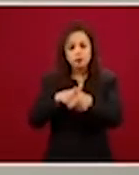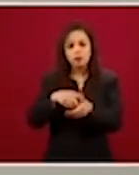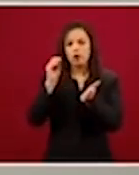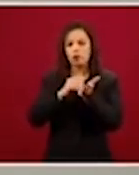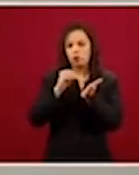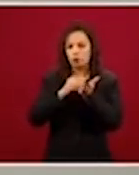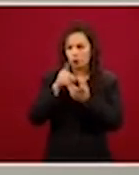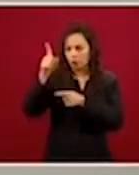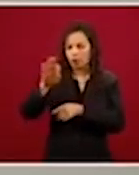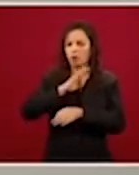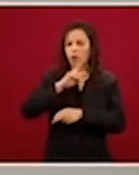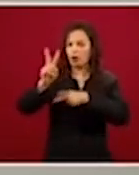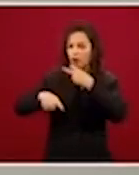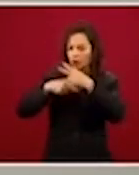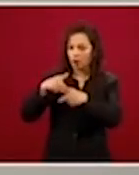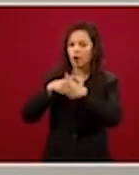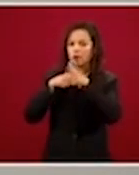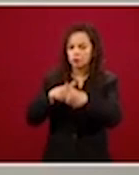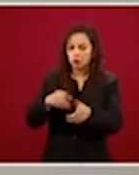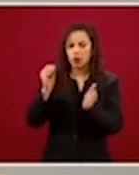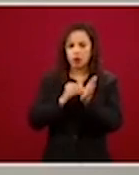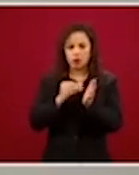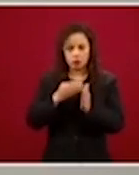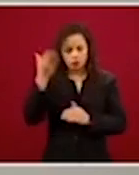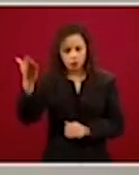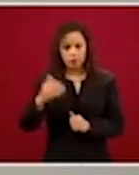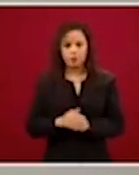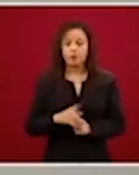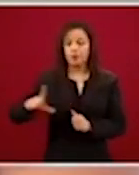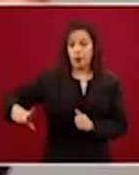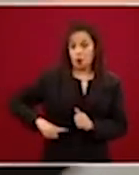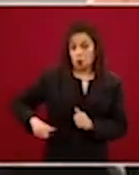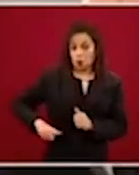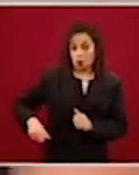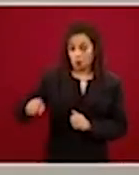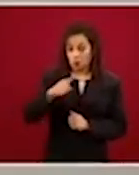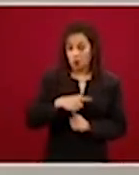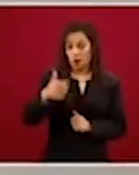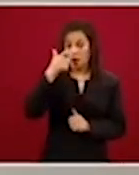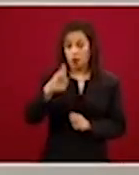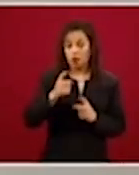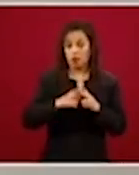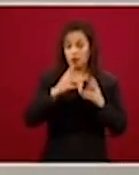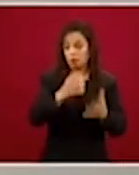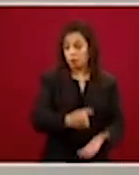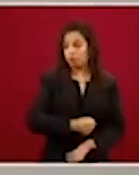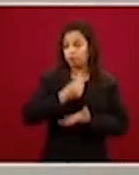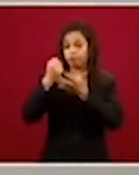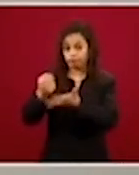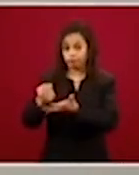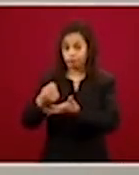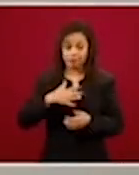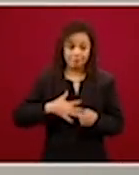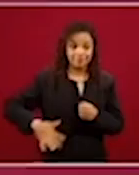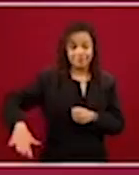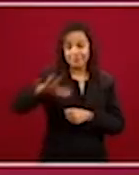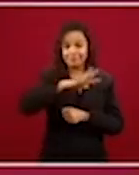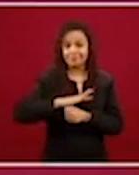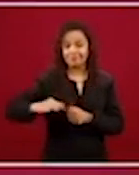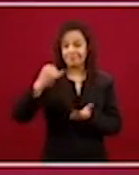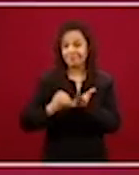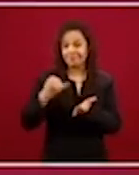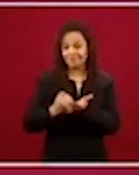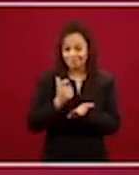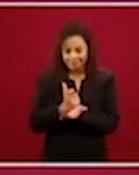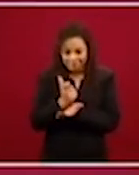el gobierno decirlos en los recursos públicos el dinero de todos nosotros que pagamos impuestos es